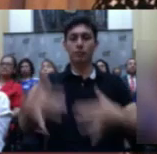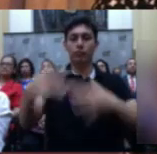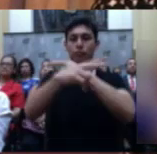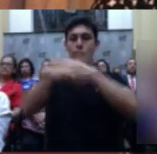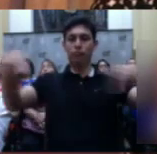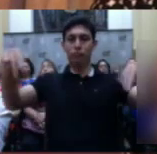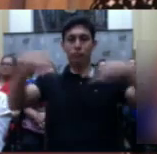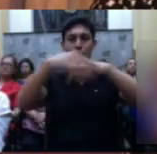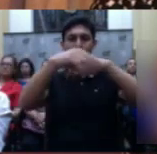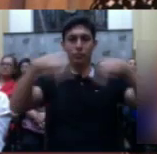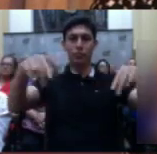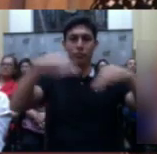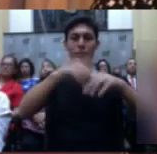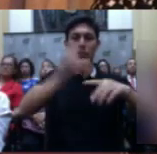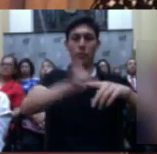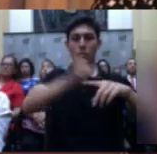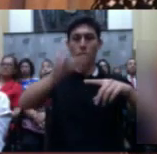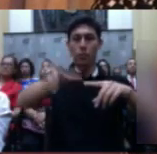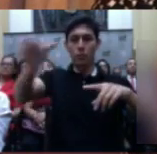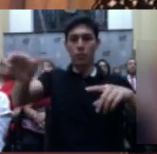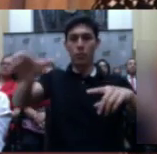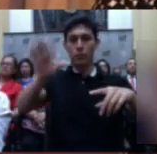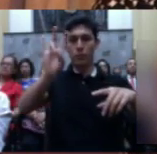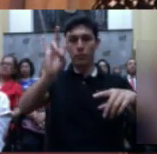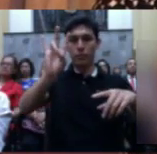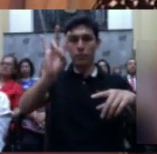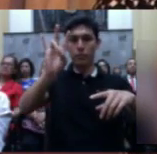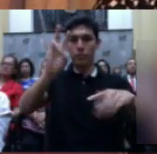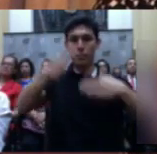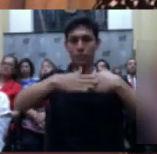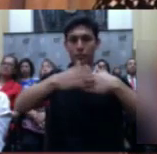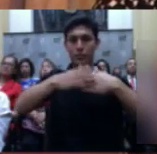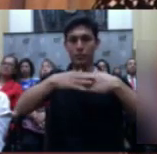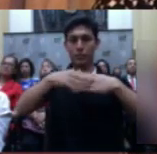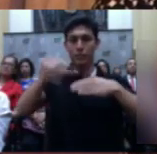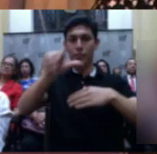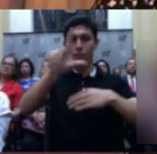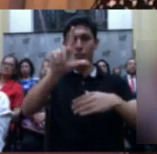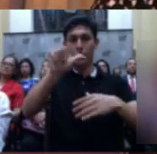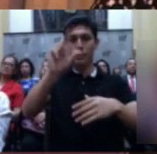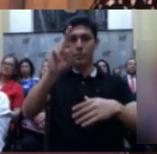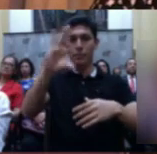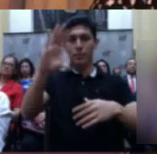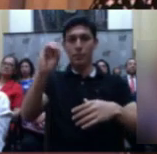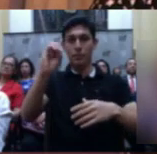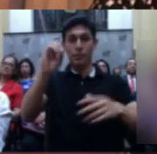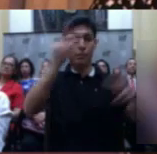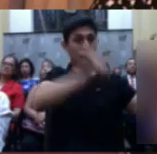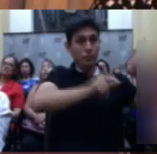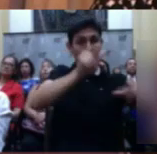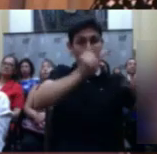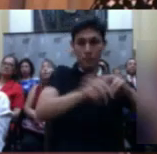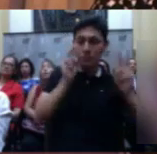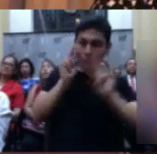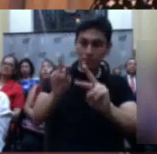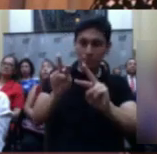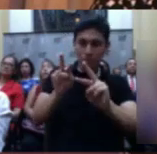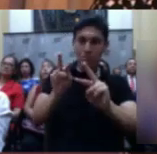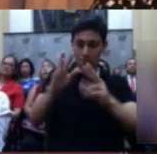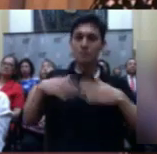cuadras 4 y 7 de nuestra querida Avenida Larco, y que el público puede apreciar de manera